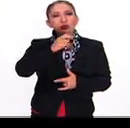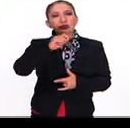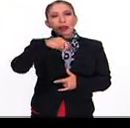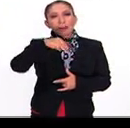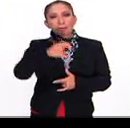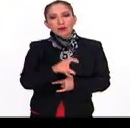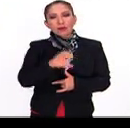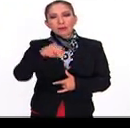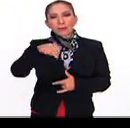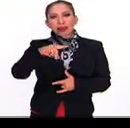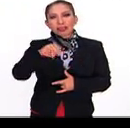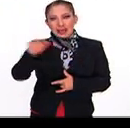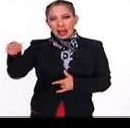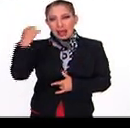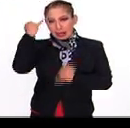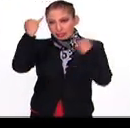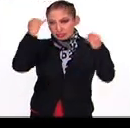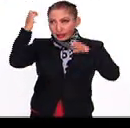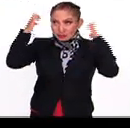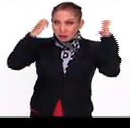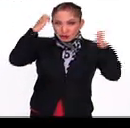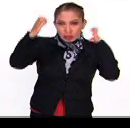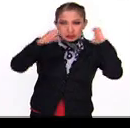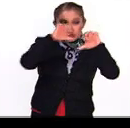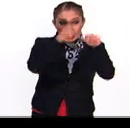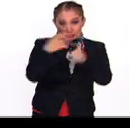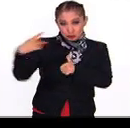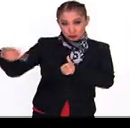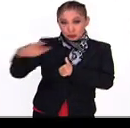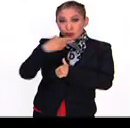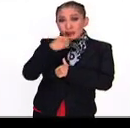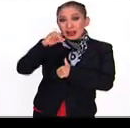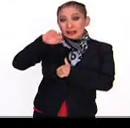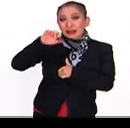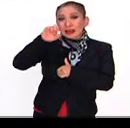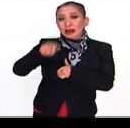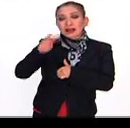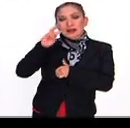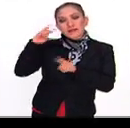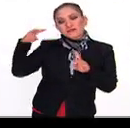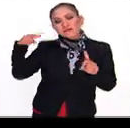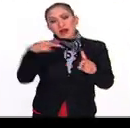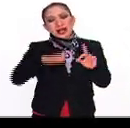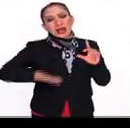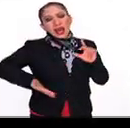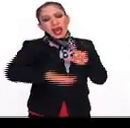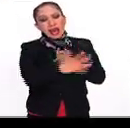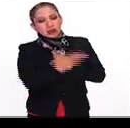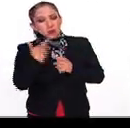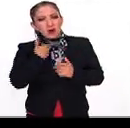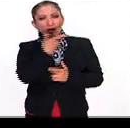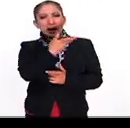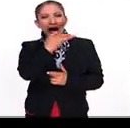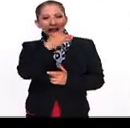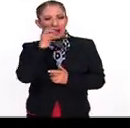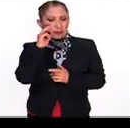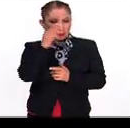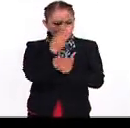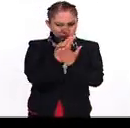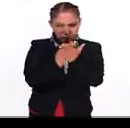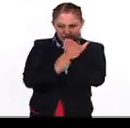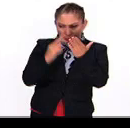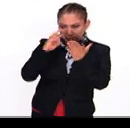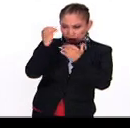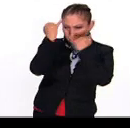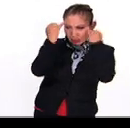de la exposición, la escena primaria del arte de Hendrix es la visión de la gráfica como confluencia de observación